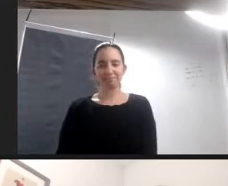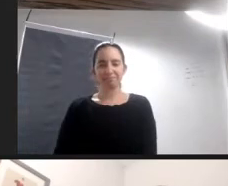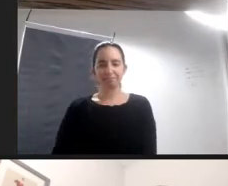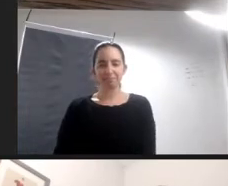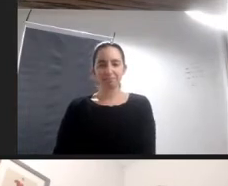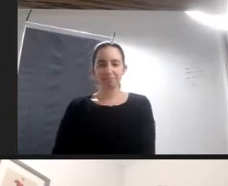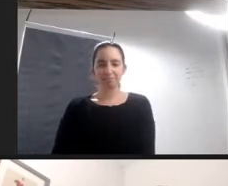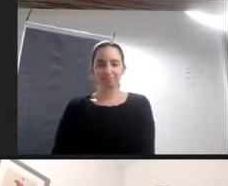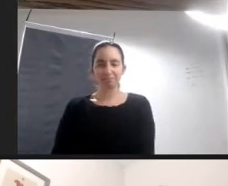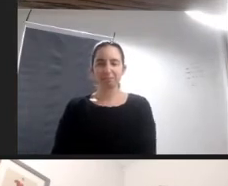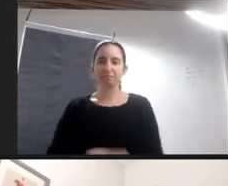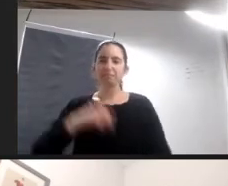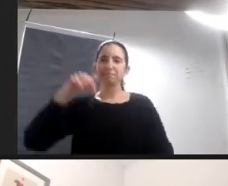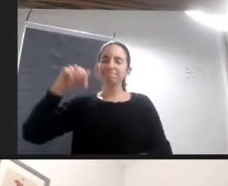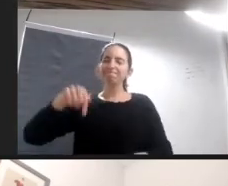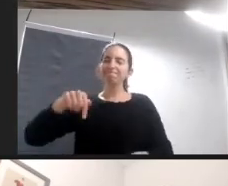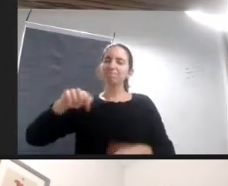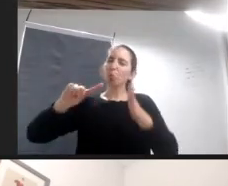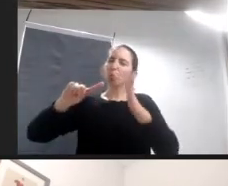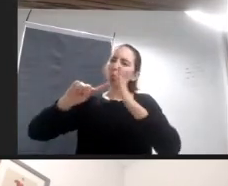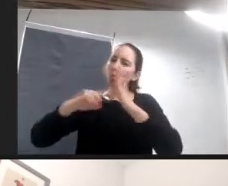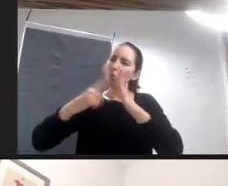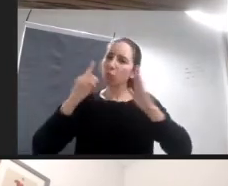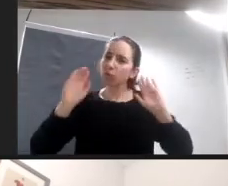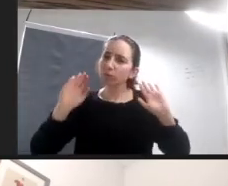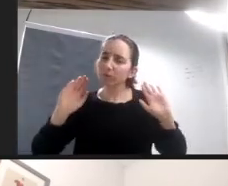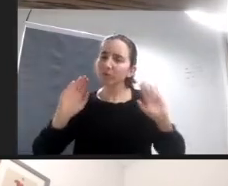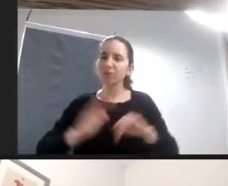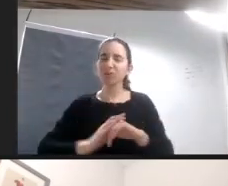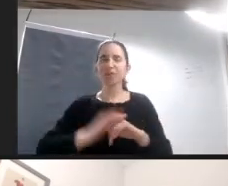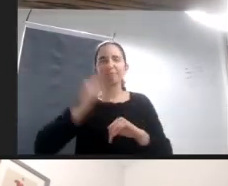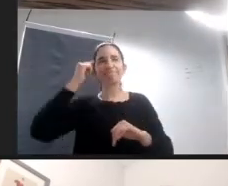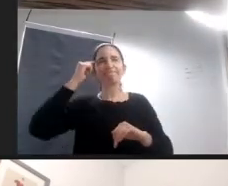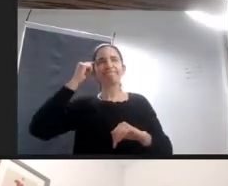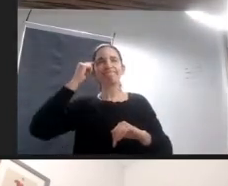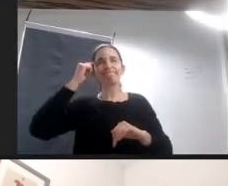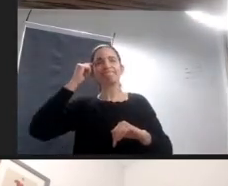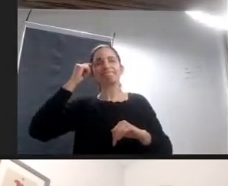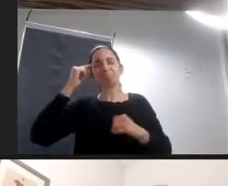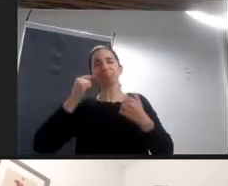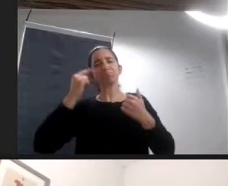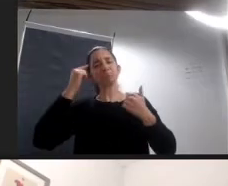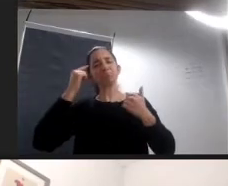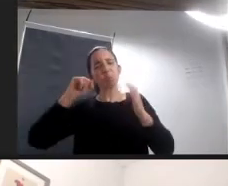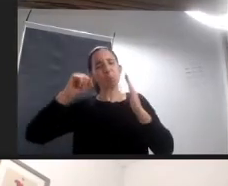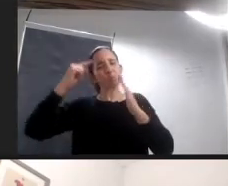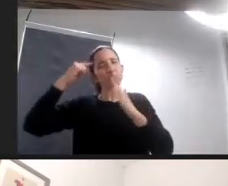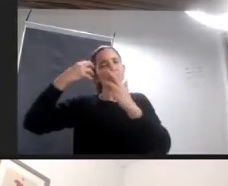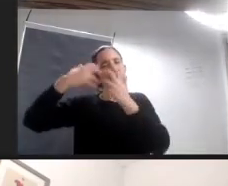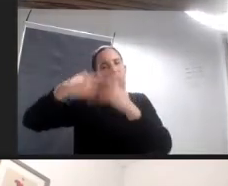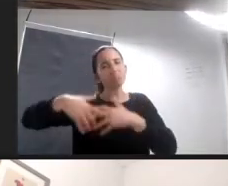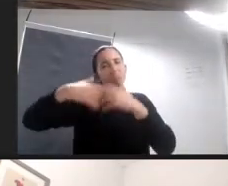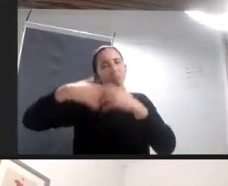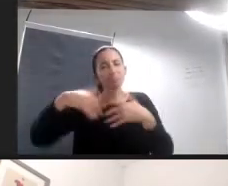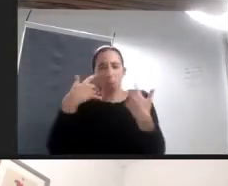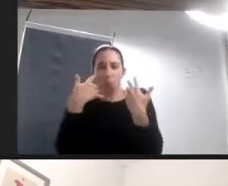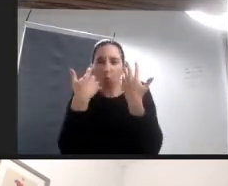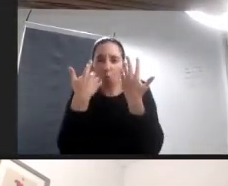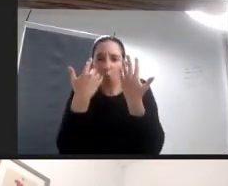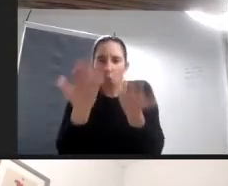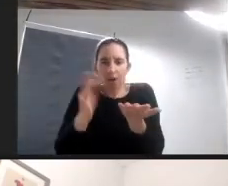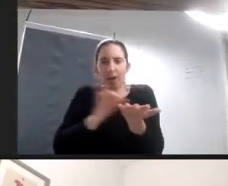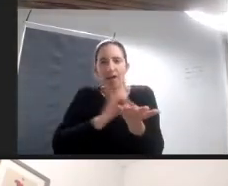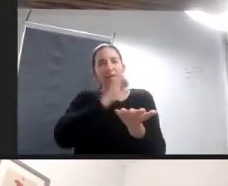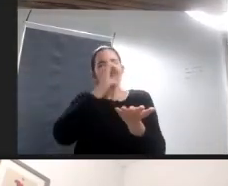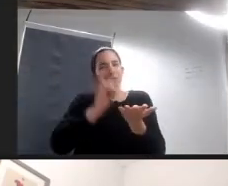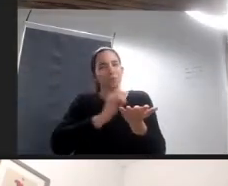Me gustaría ir pensando en algunas cosas para desarrollar un poquito